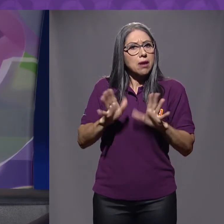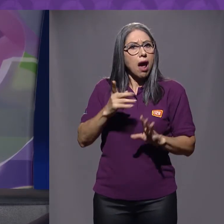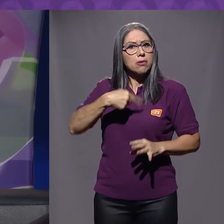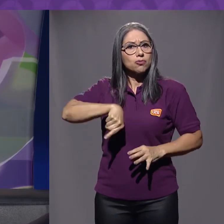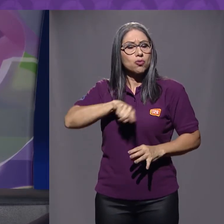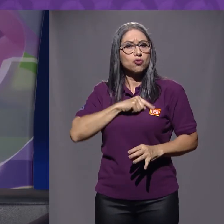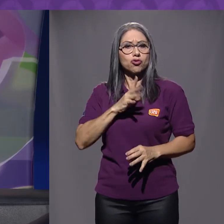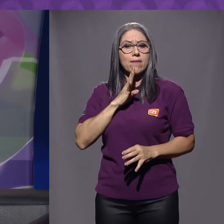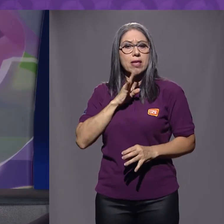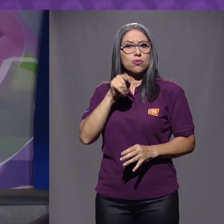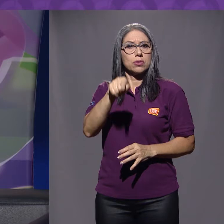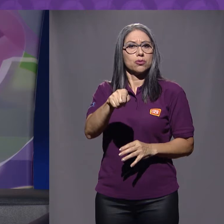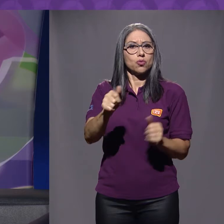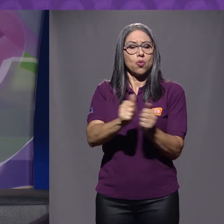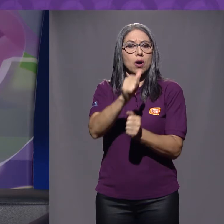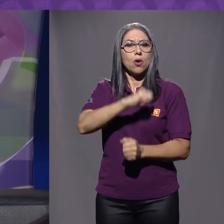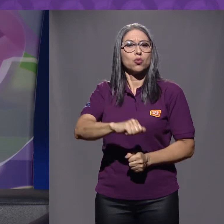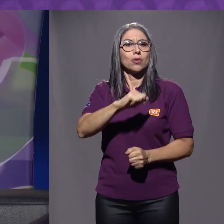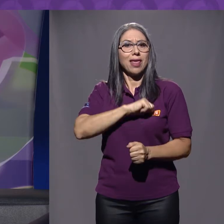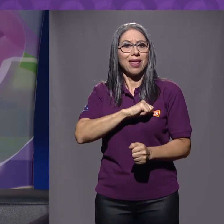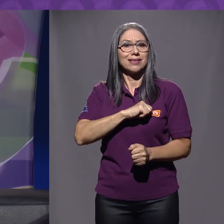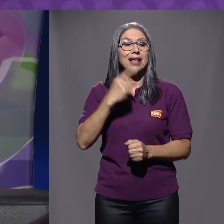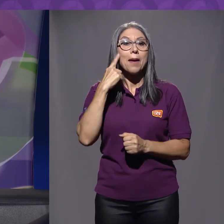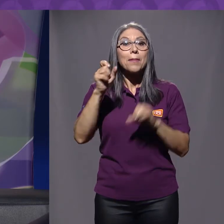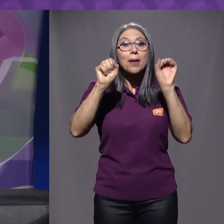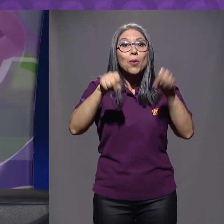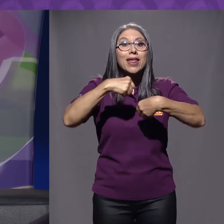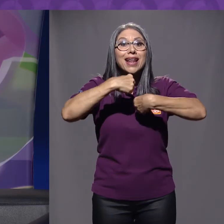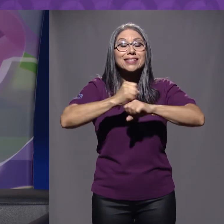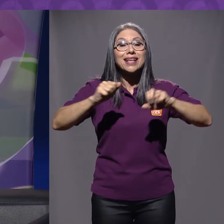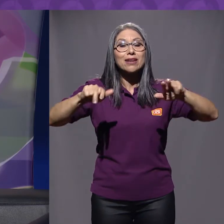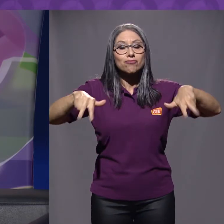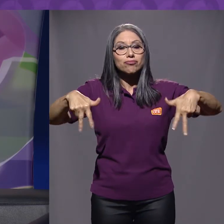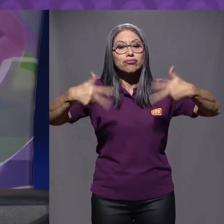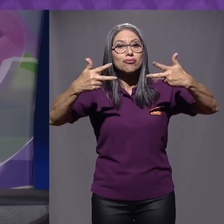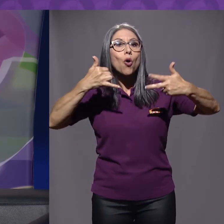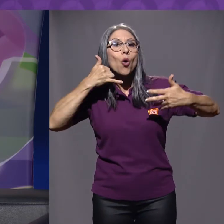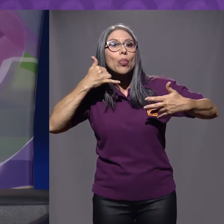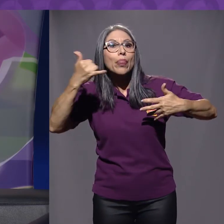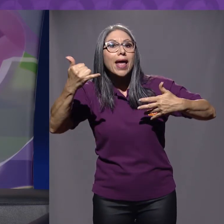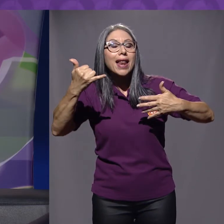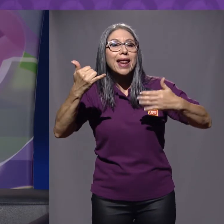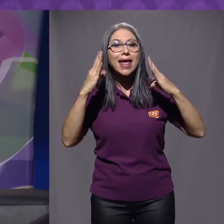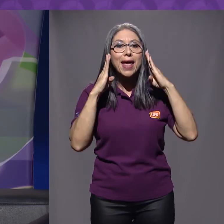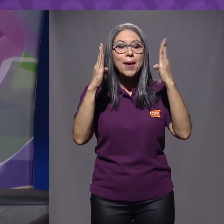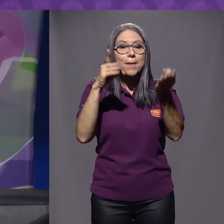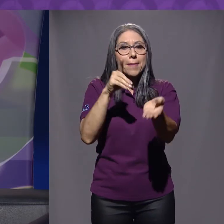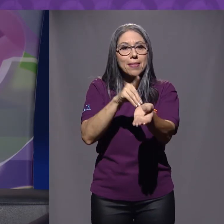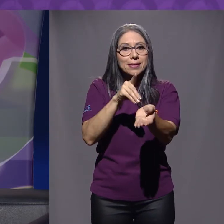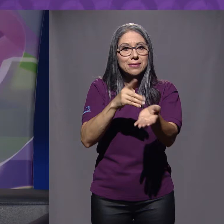con las autoridades de la caja para que la telemedicina sea uno de los instrumentos que se pueda, digamos,